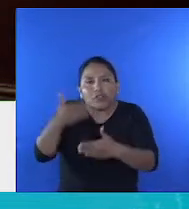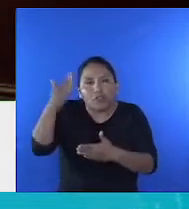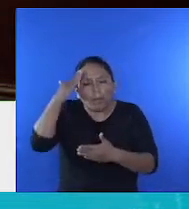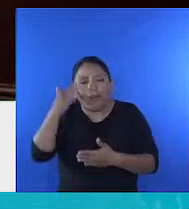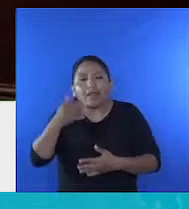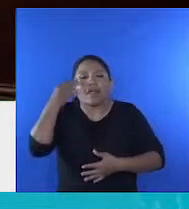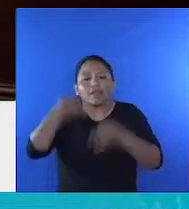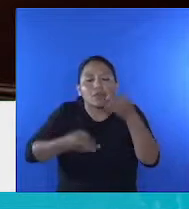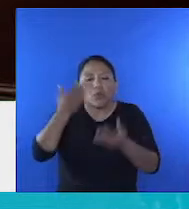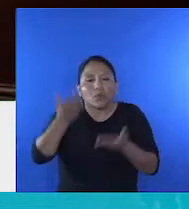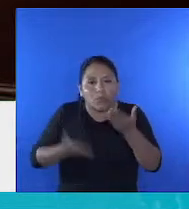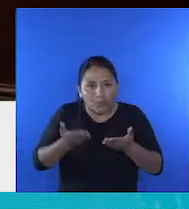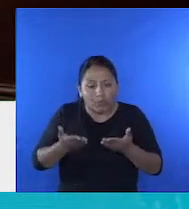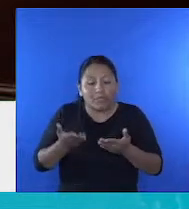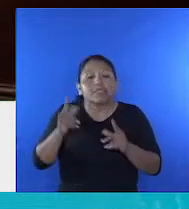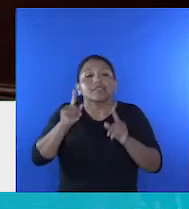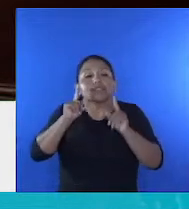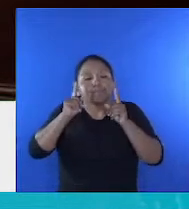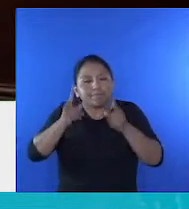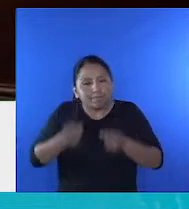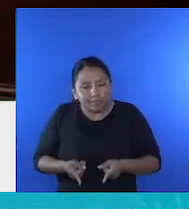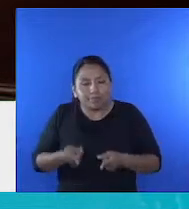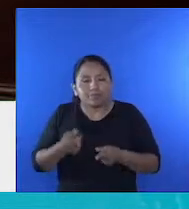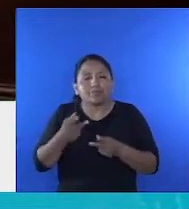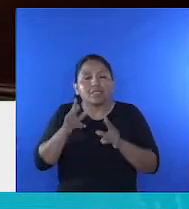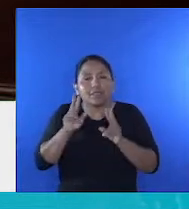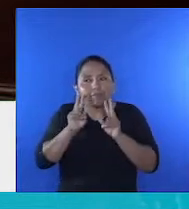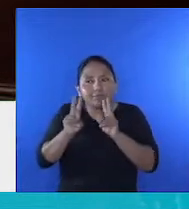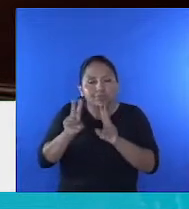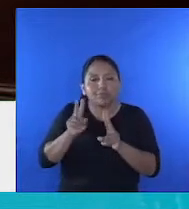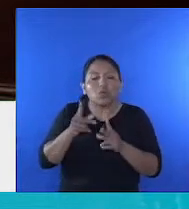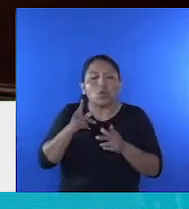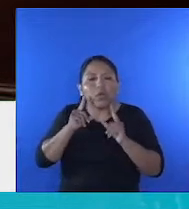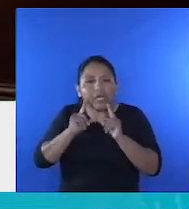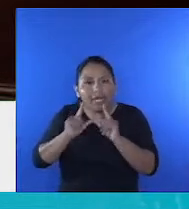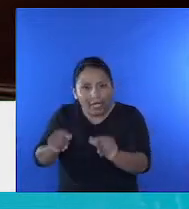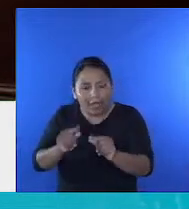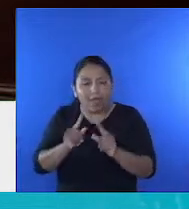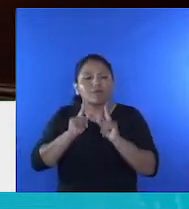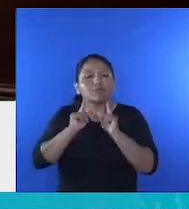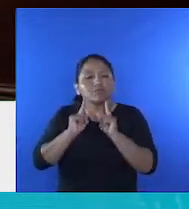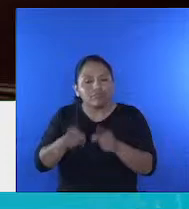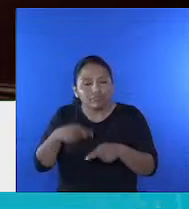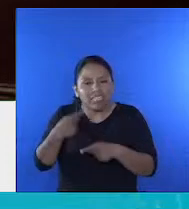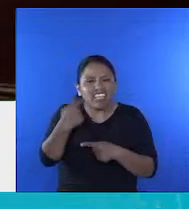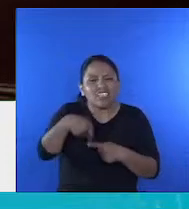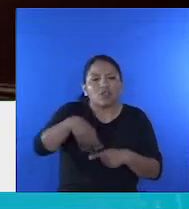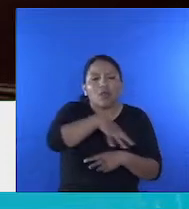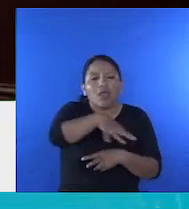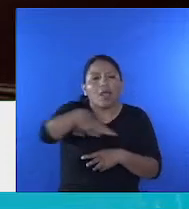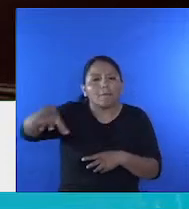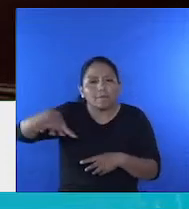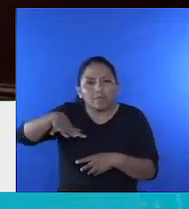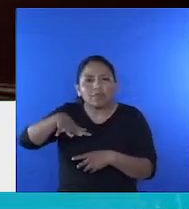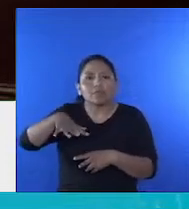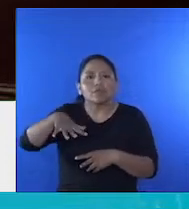verdad y justicia, sino que también se empezó a observar un reclamo contundente, sostenido en todos los ámbitos